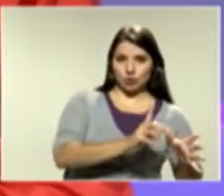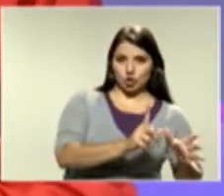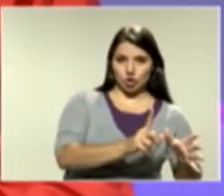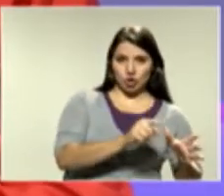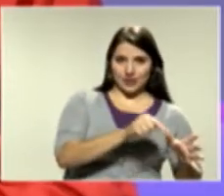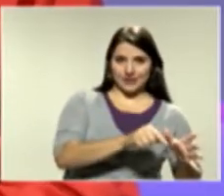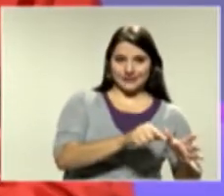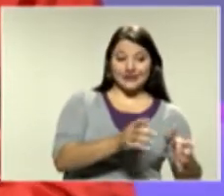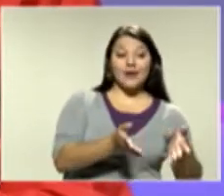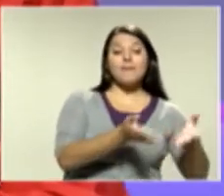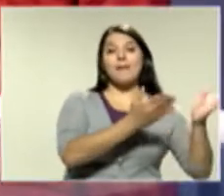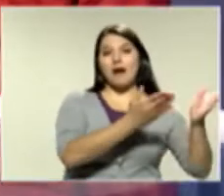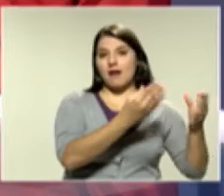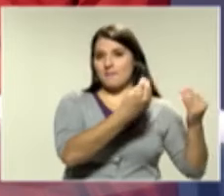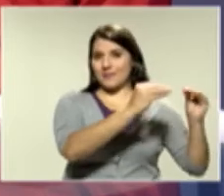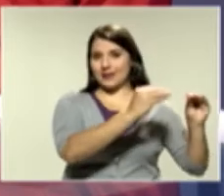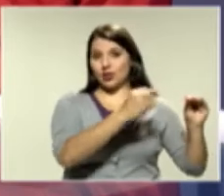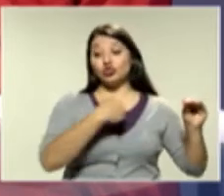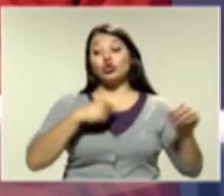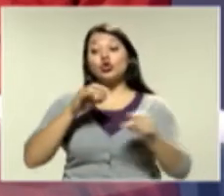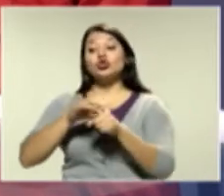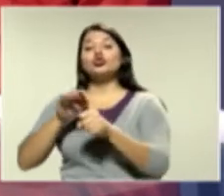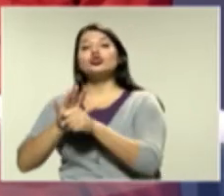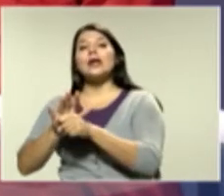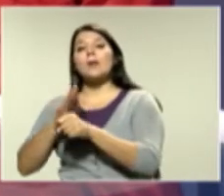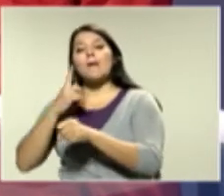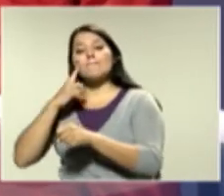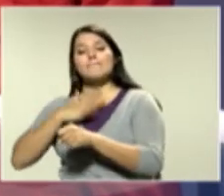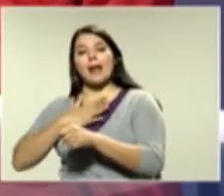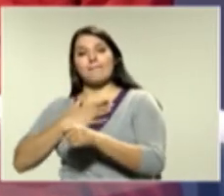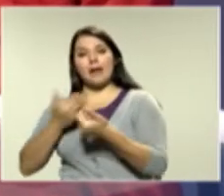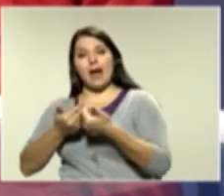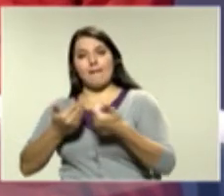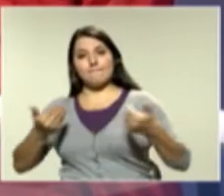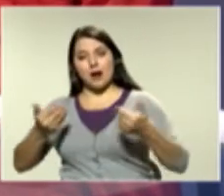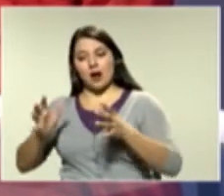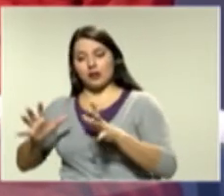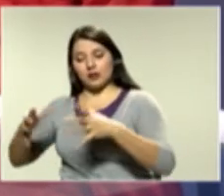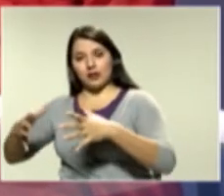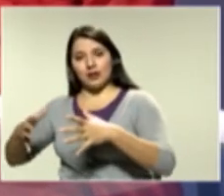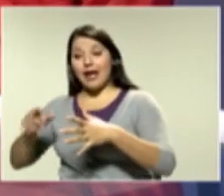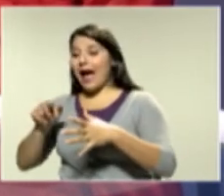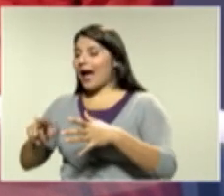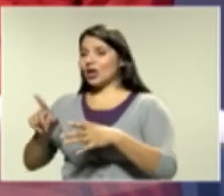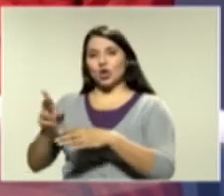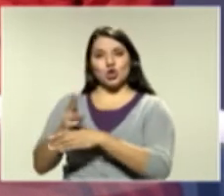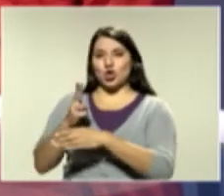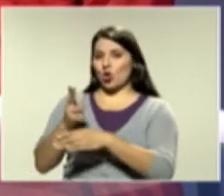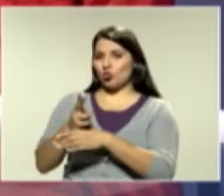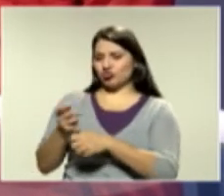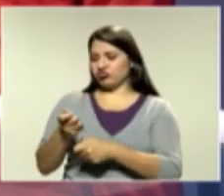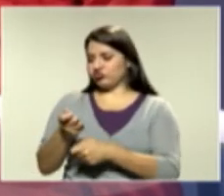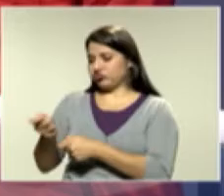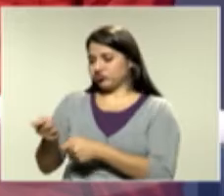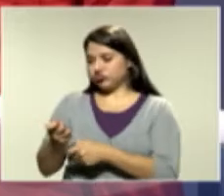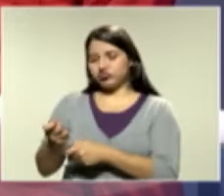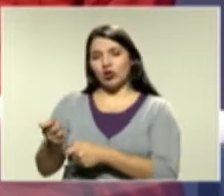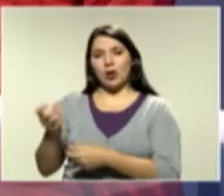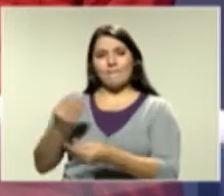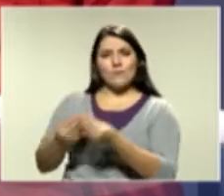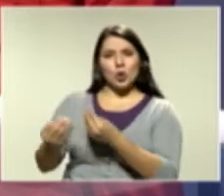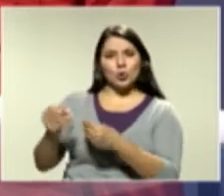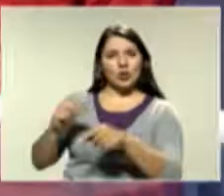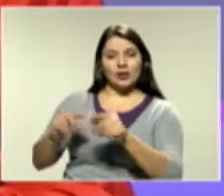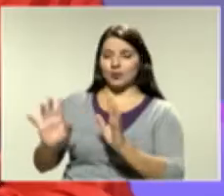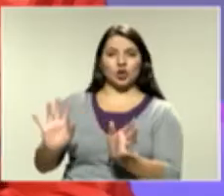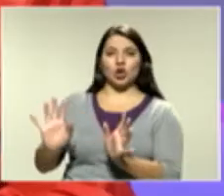porque este va para el mercado. Y el que usa para él mismo no le aplica el mismo nivel de plaguicidas porque él